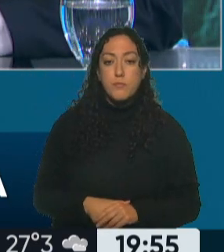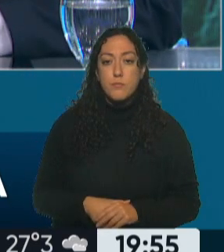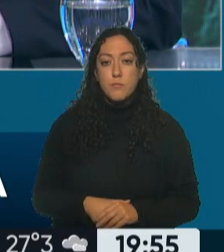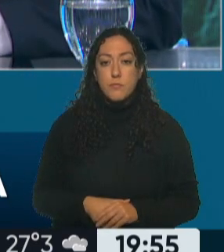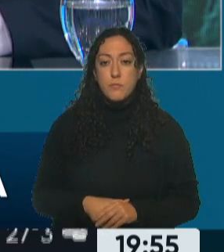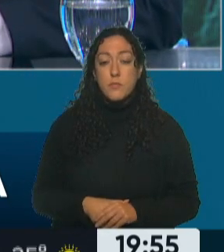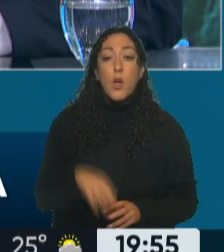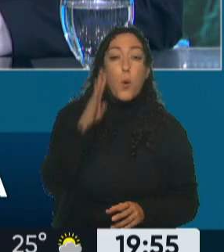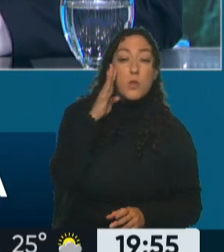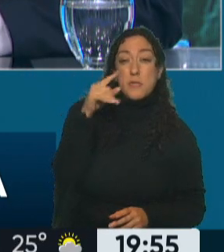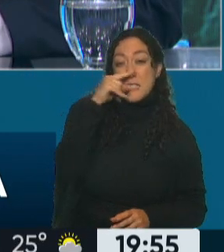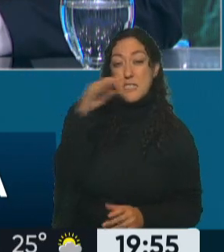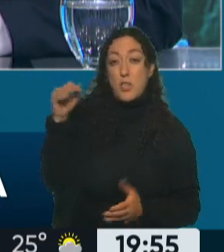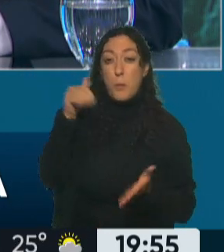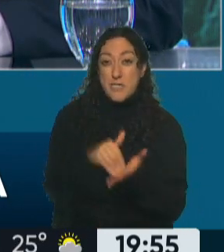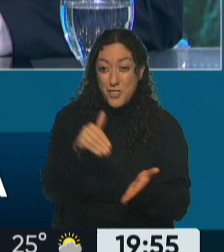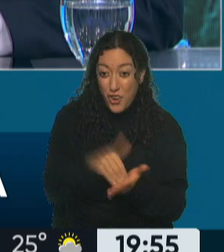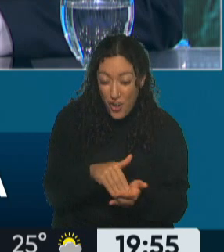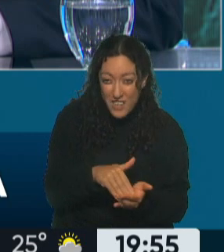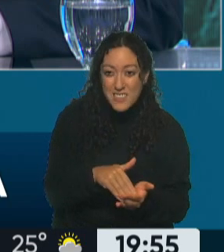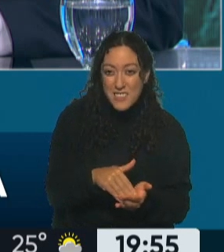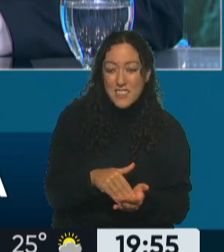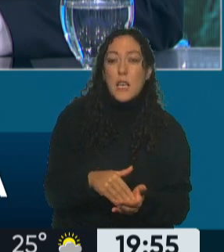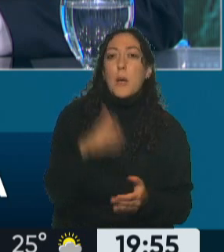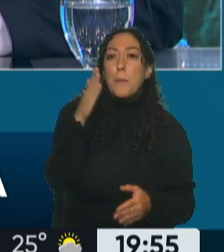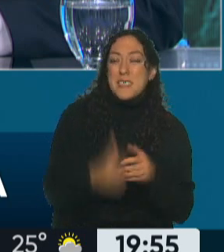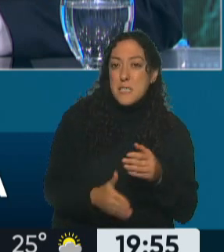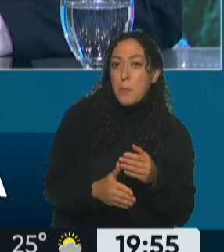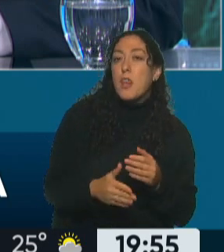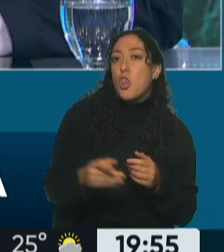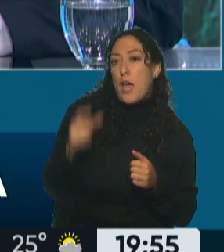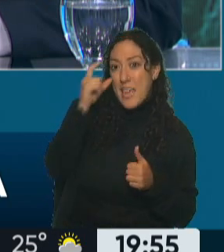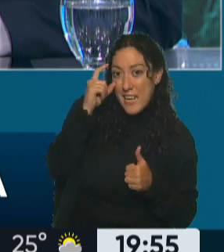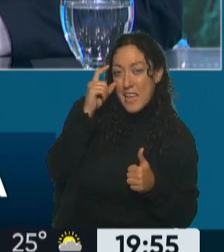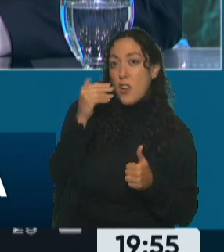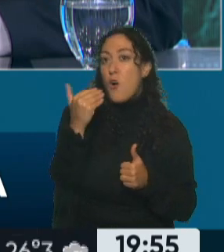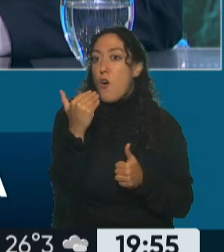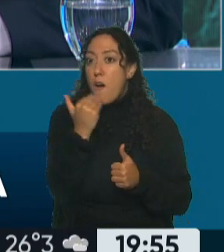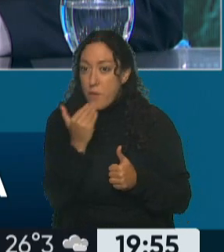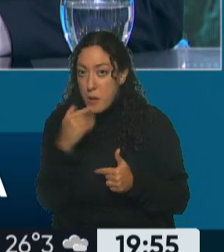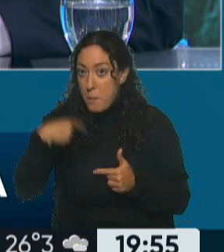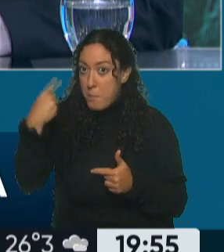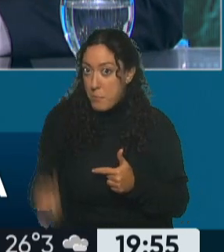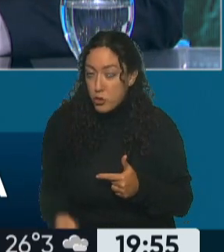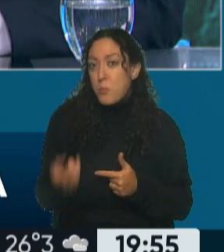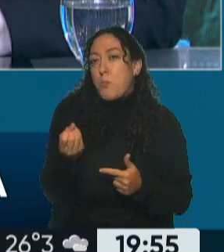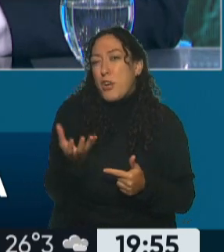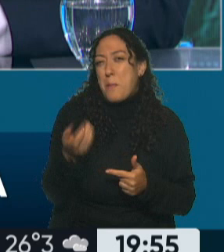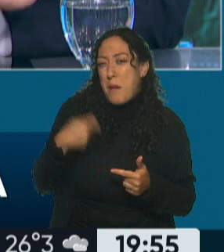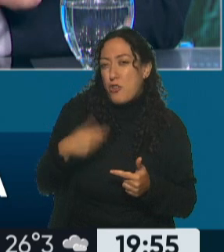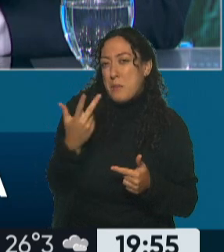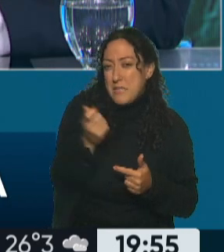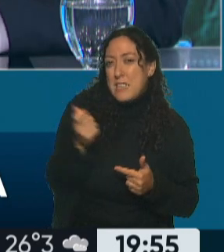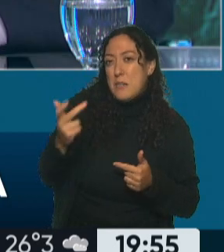esos 4.700 millones están incluidos los vencimientos de ahora de enero, los vencimientos de abril próximo, porque son pagos trimestrales,